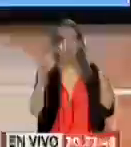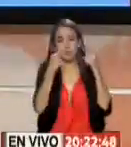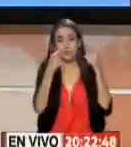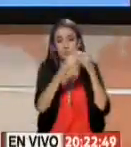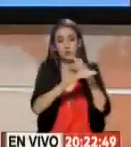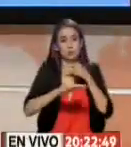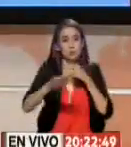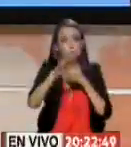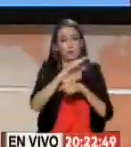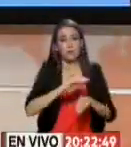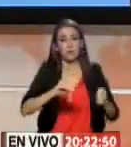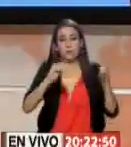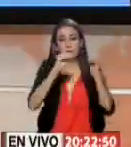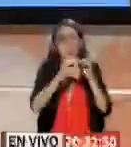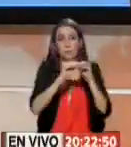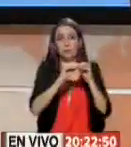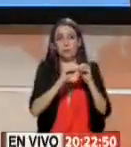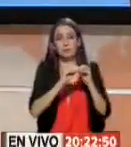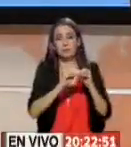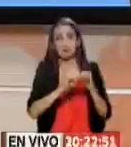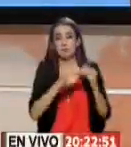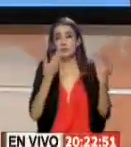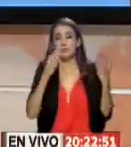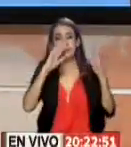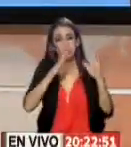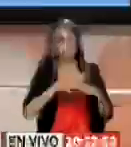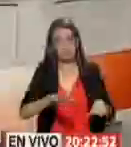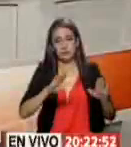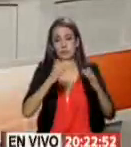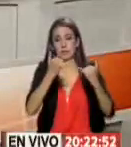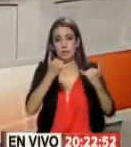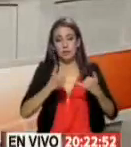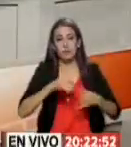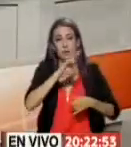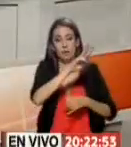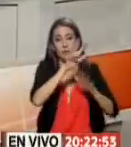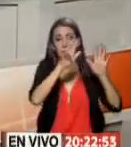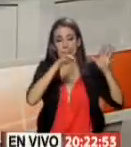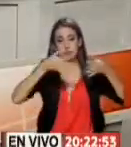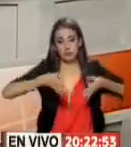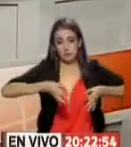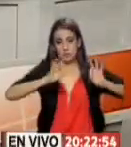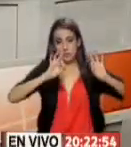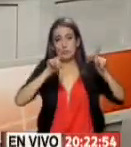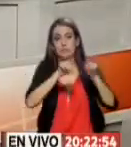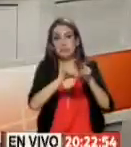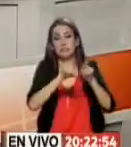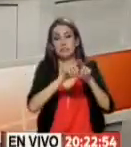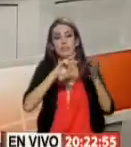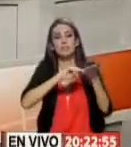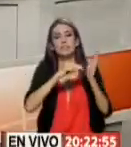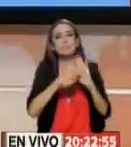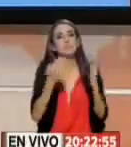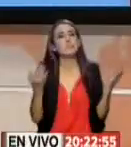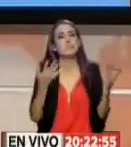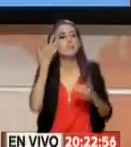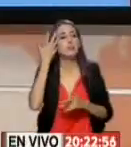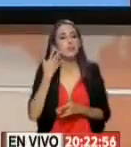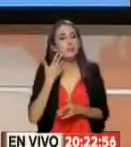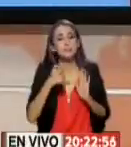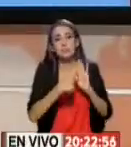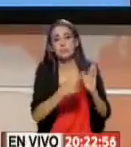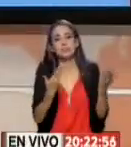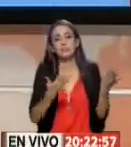no llevó más allá de mes y medio, terminó el 28 de febrero del mismo año. ¿Pero qué significó esos días